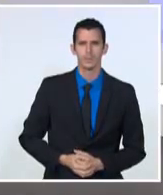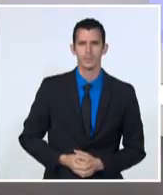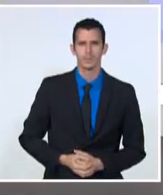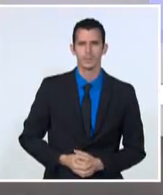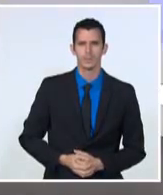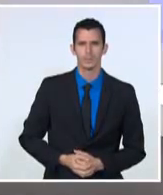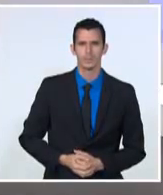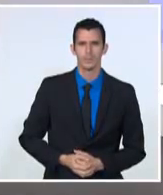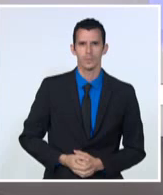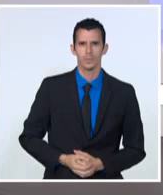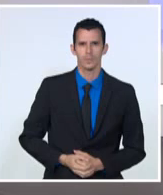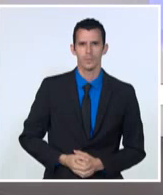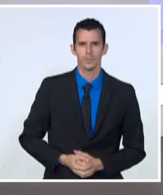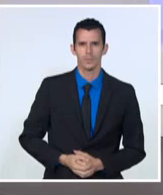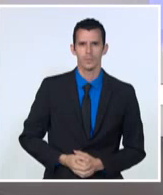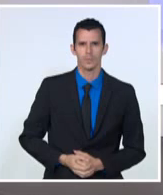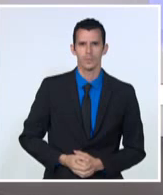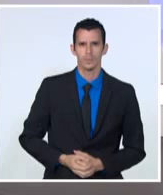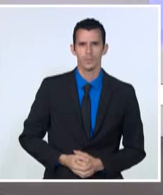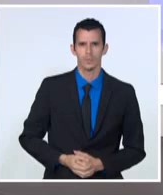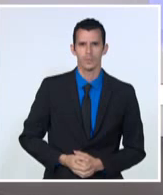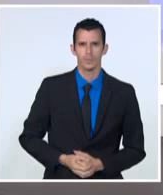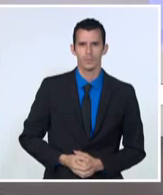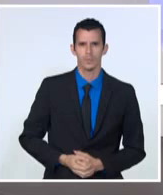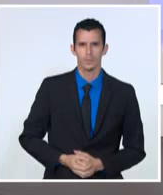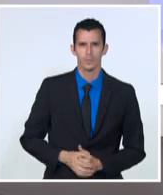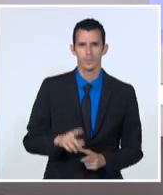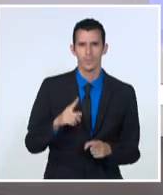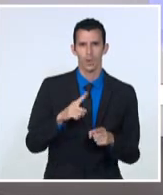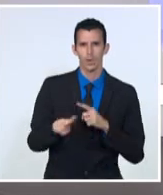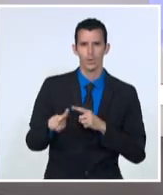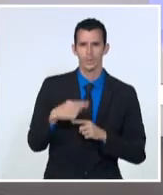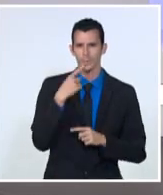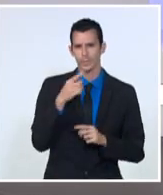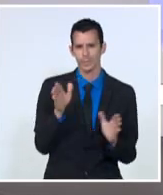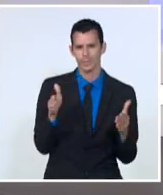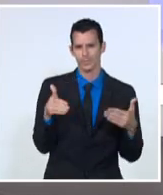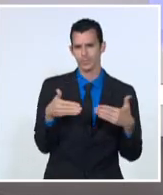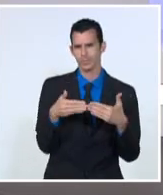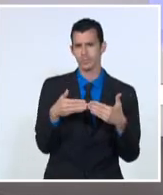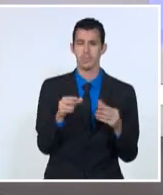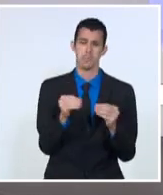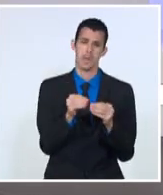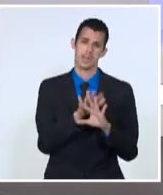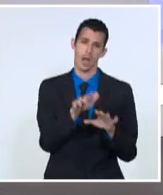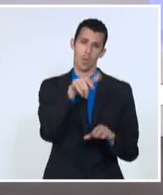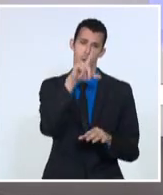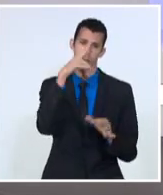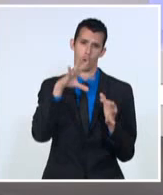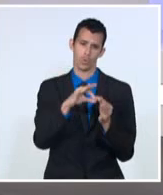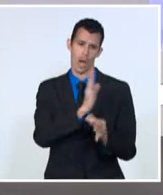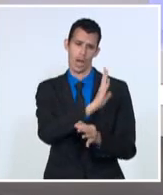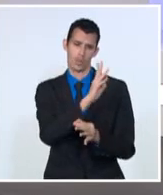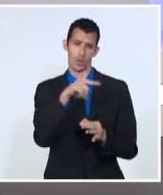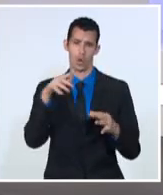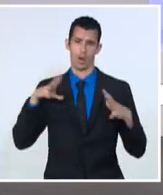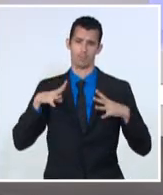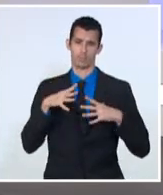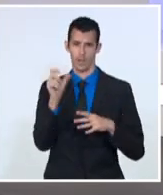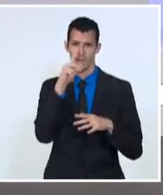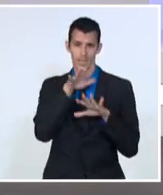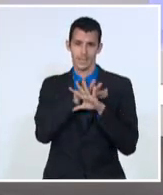cambiamos de tema como parte del cierre del verano 2023 agrupaciones musicales camagüeyanas e invitadas